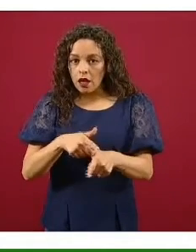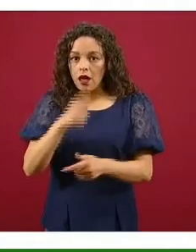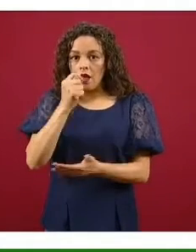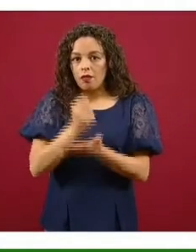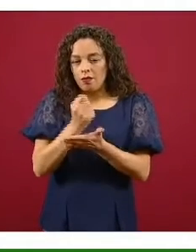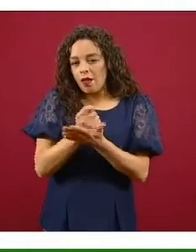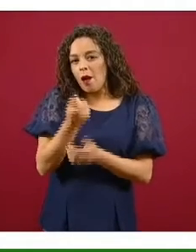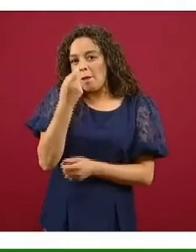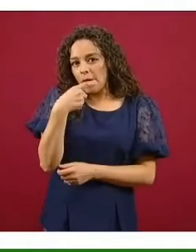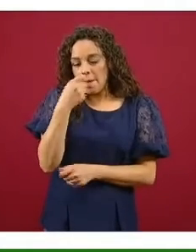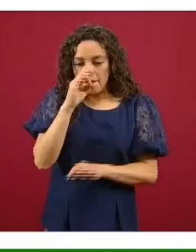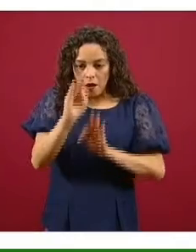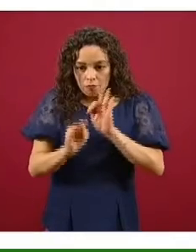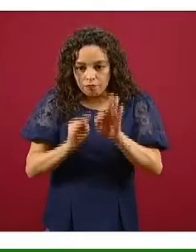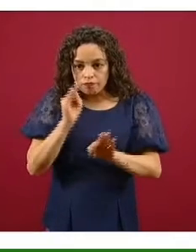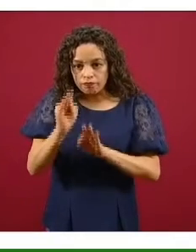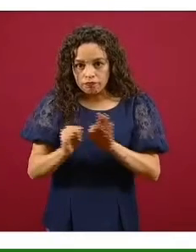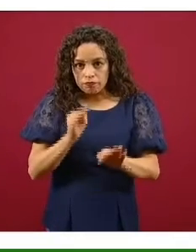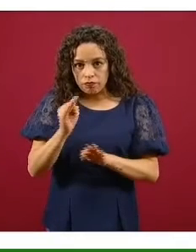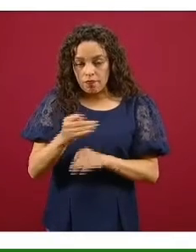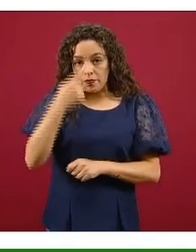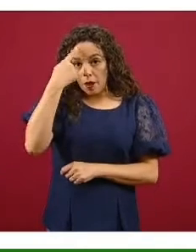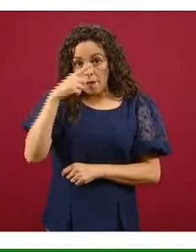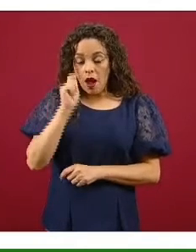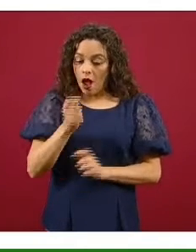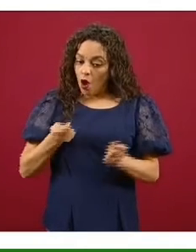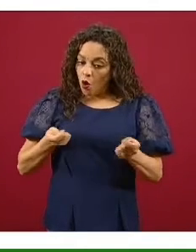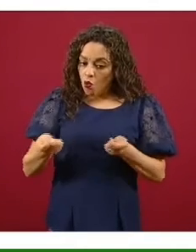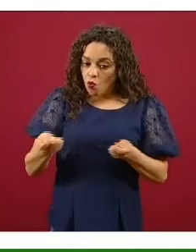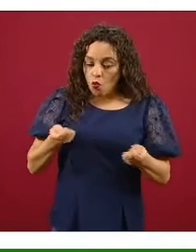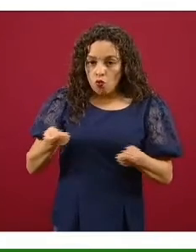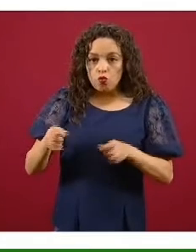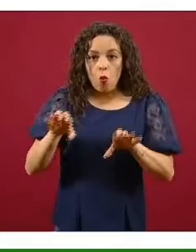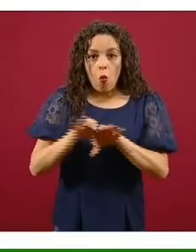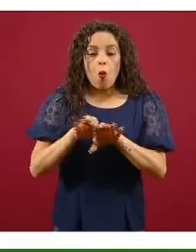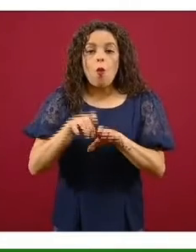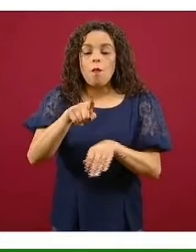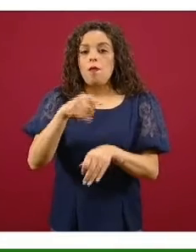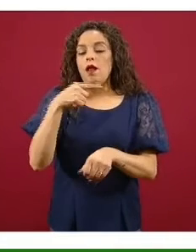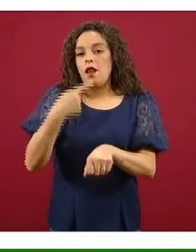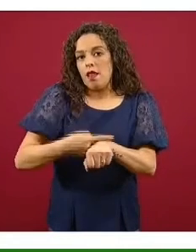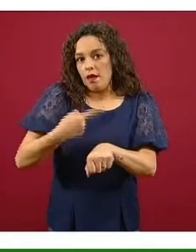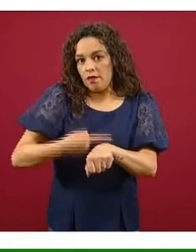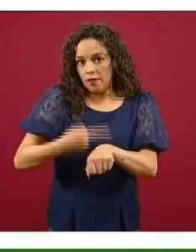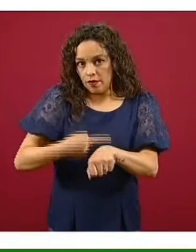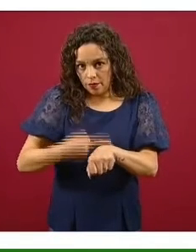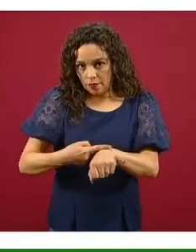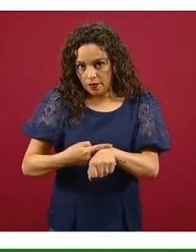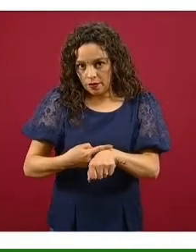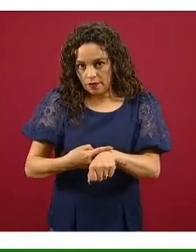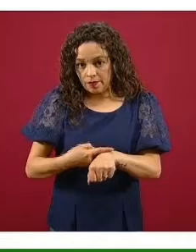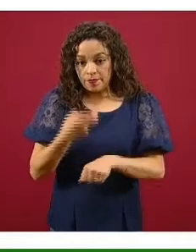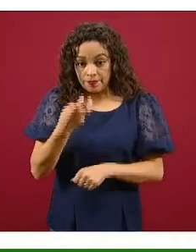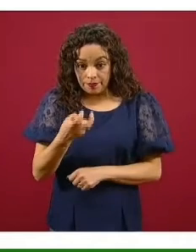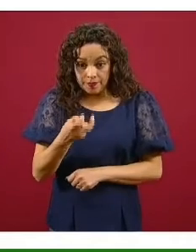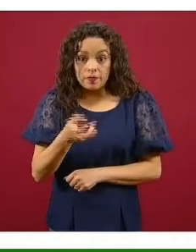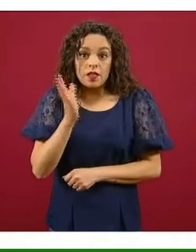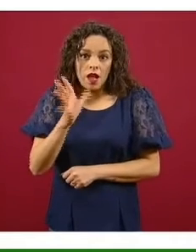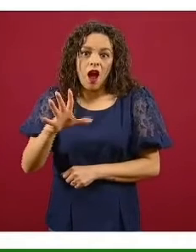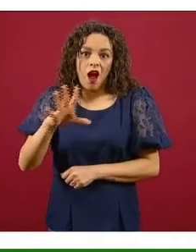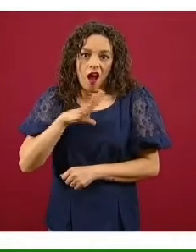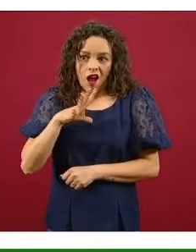habitual y regular para el control y el manejo de las enfermedades que ya conlleva